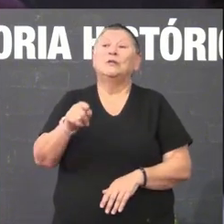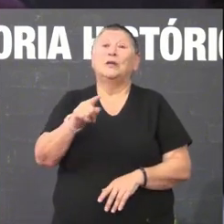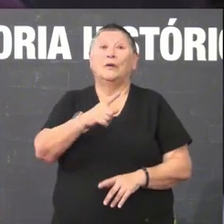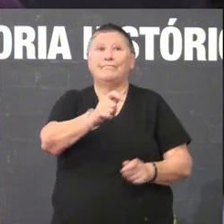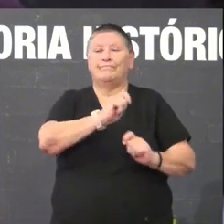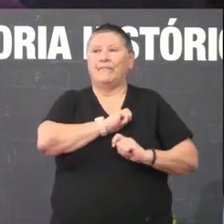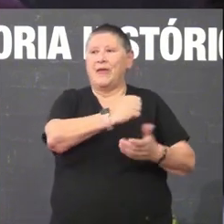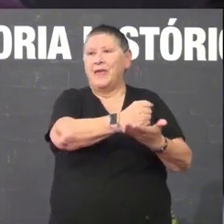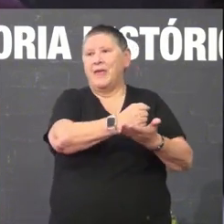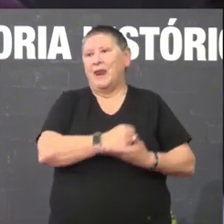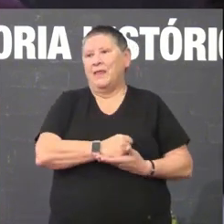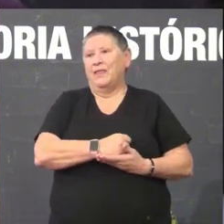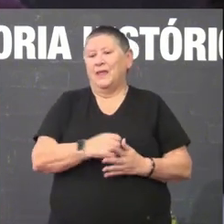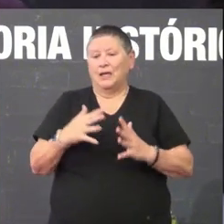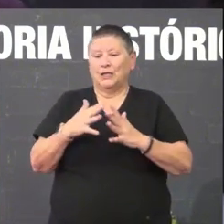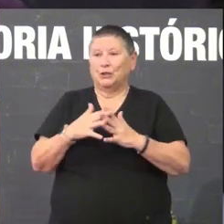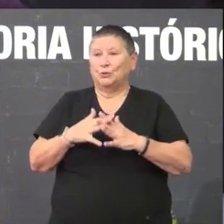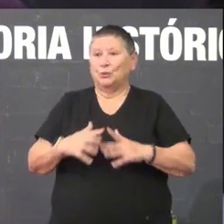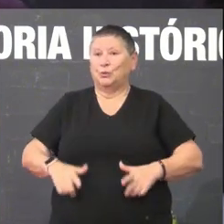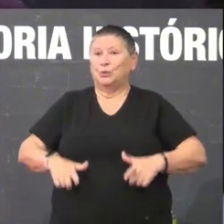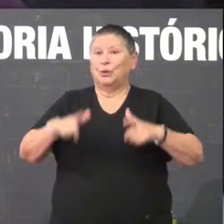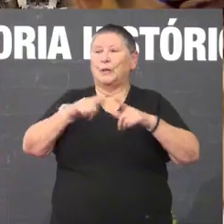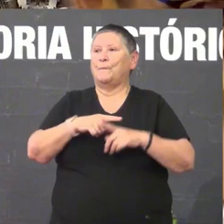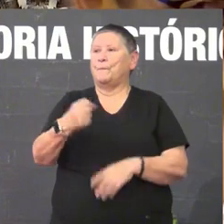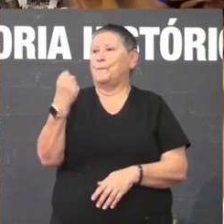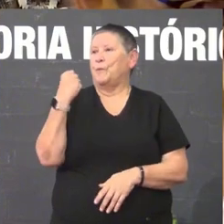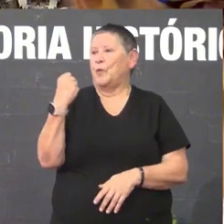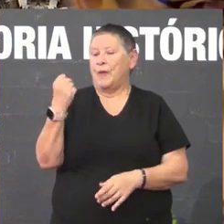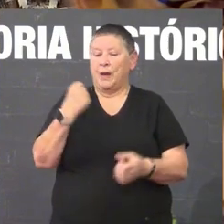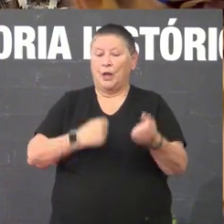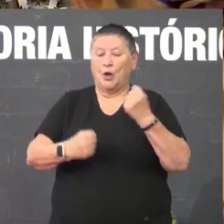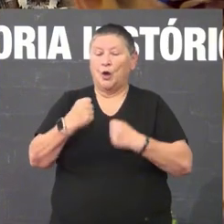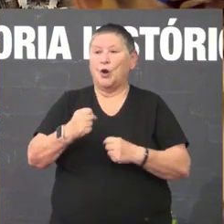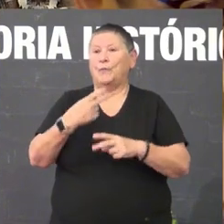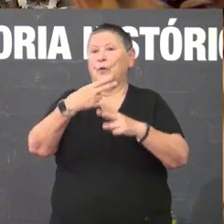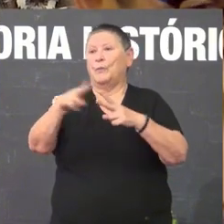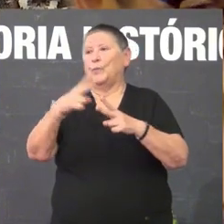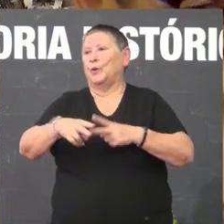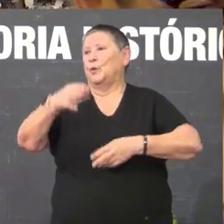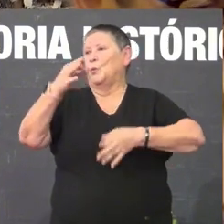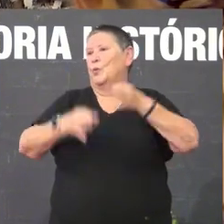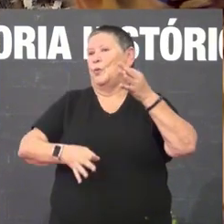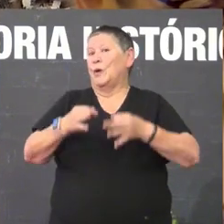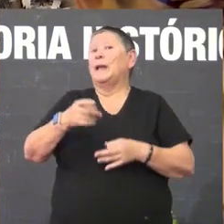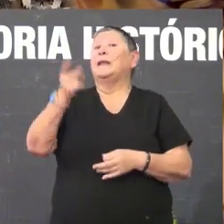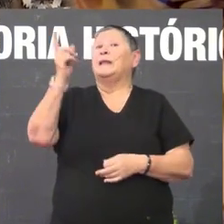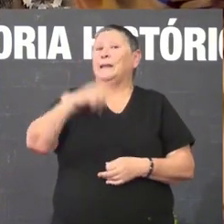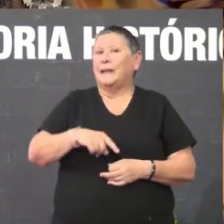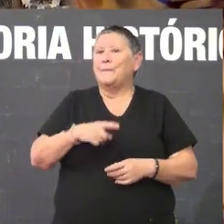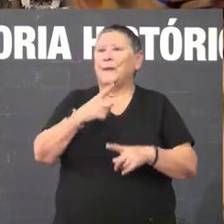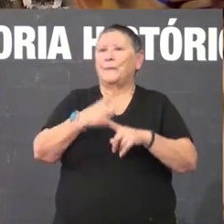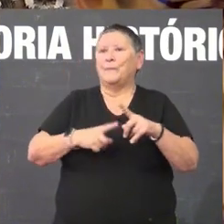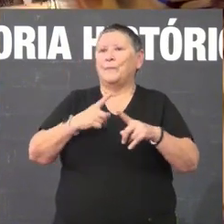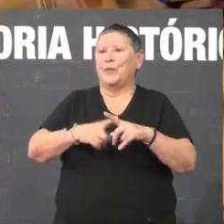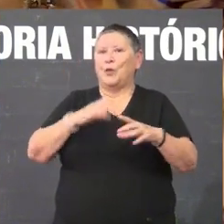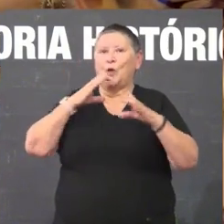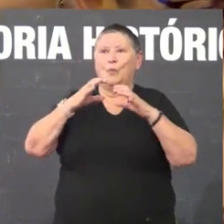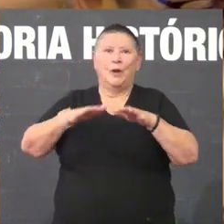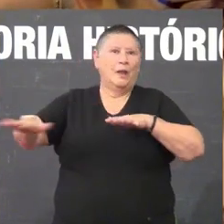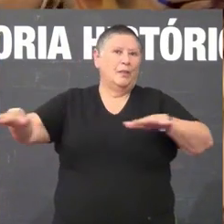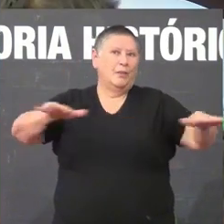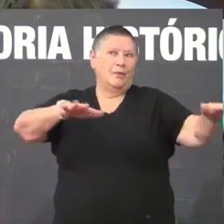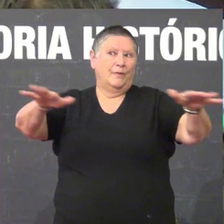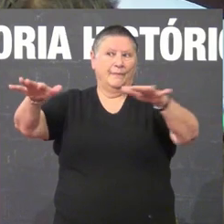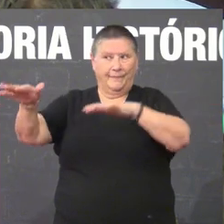de poder económico político judicial pero también una estructura de poder mediático en España a día de hoy